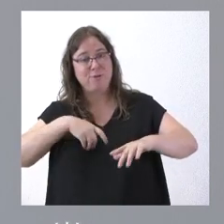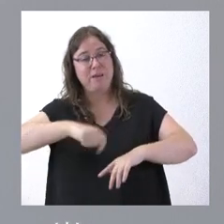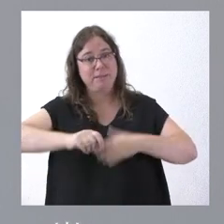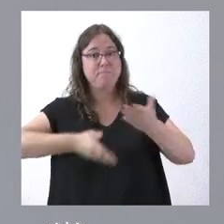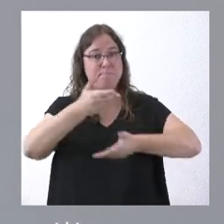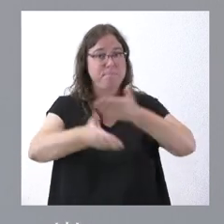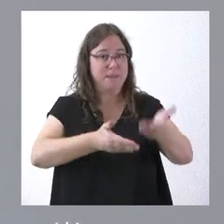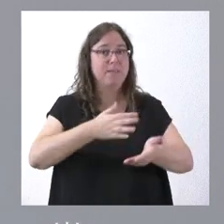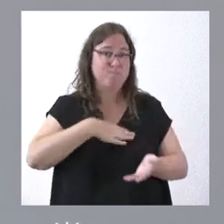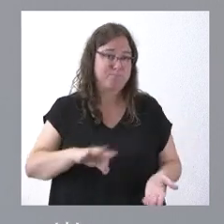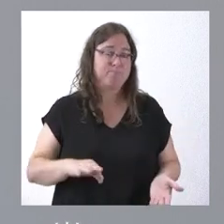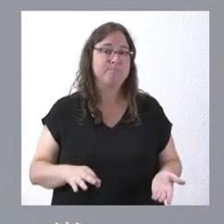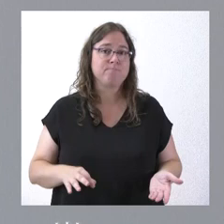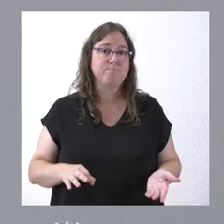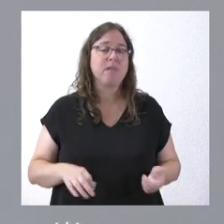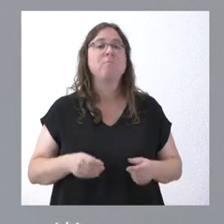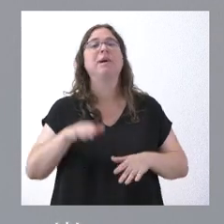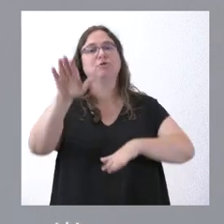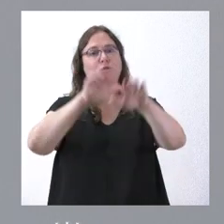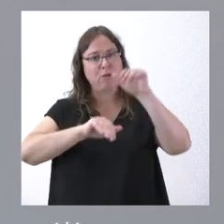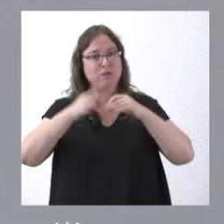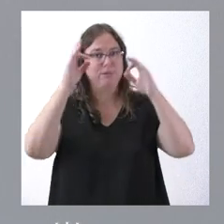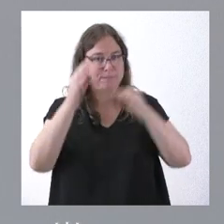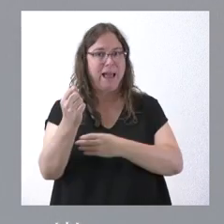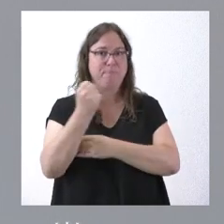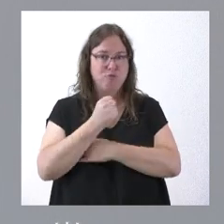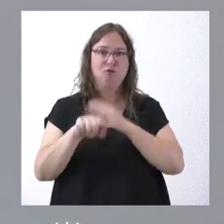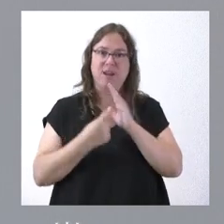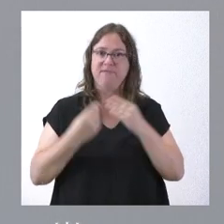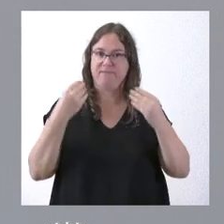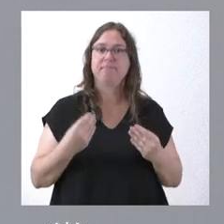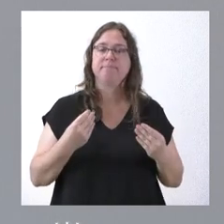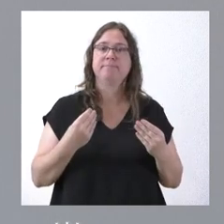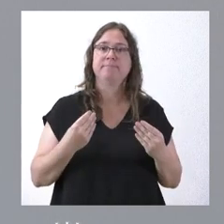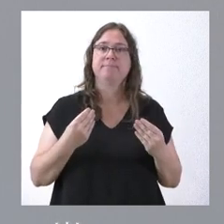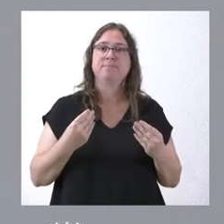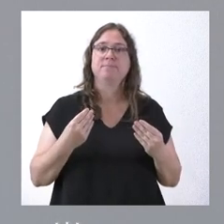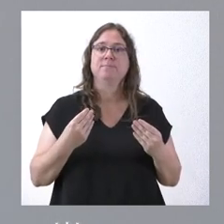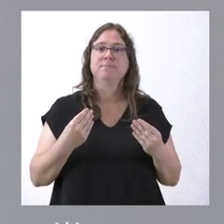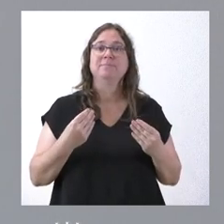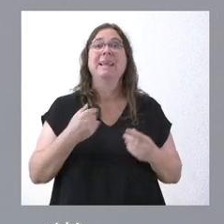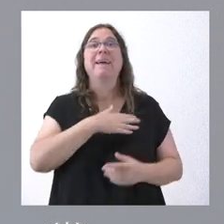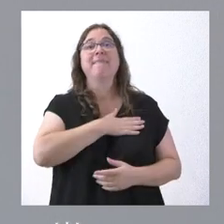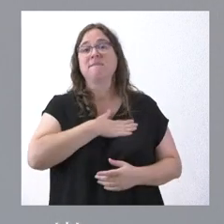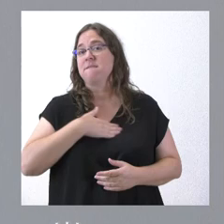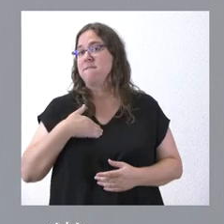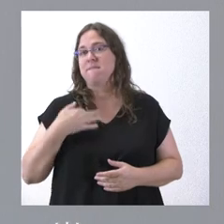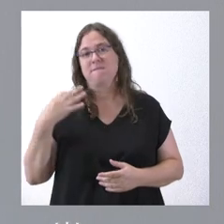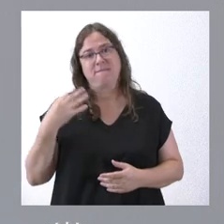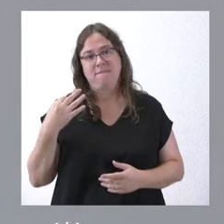su comparecencia y su convocatoria. Y que lo deseable sería